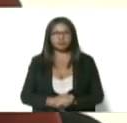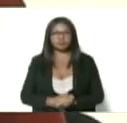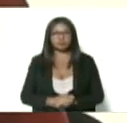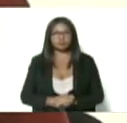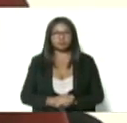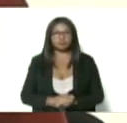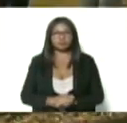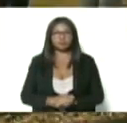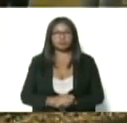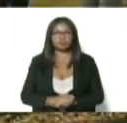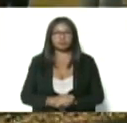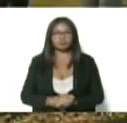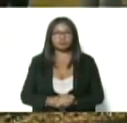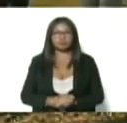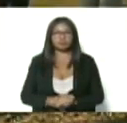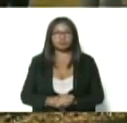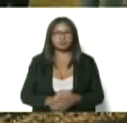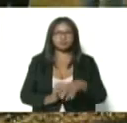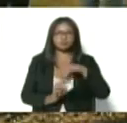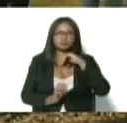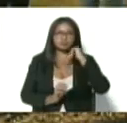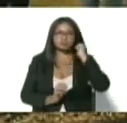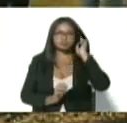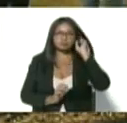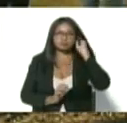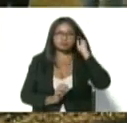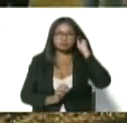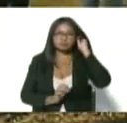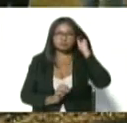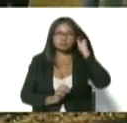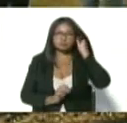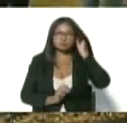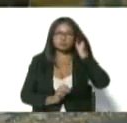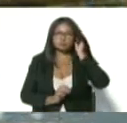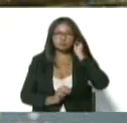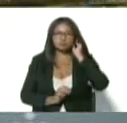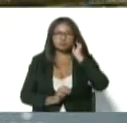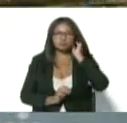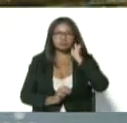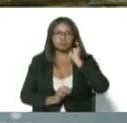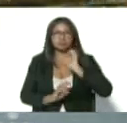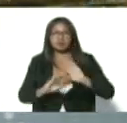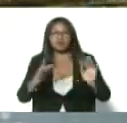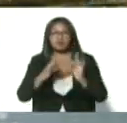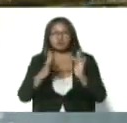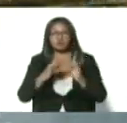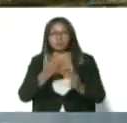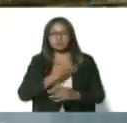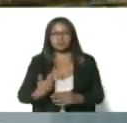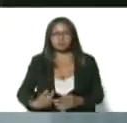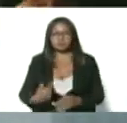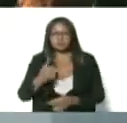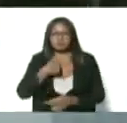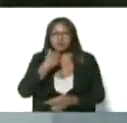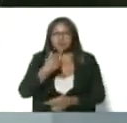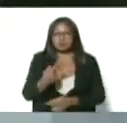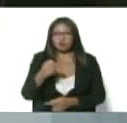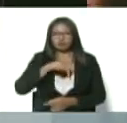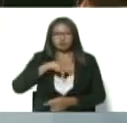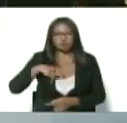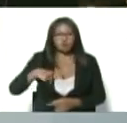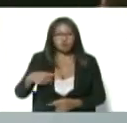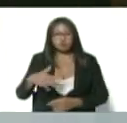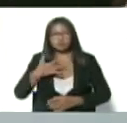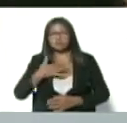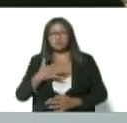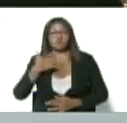qué país adelante presidente desde aquí bueno con esto les digo que nos sentimos cada día